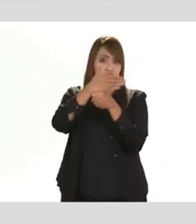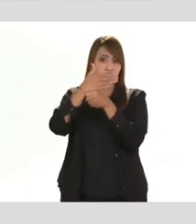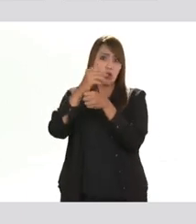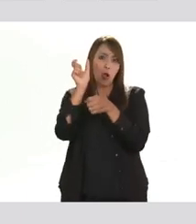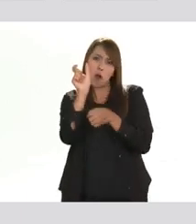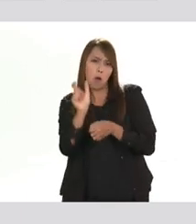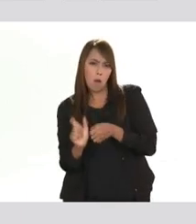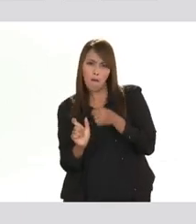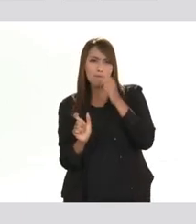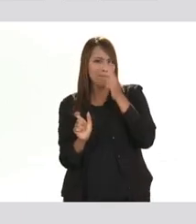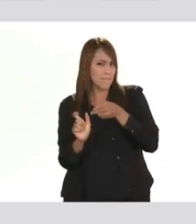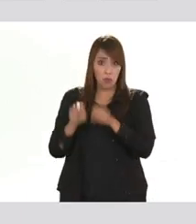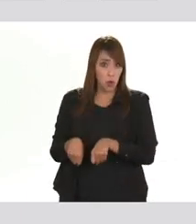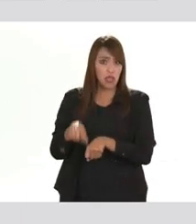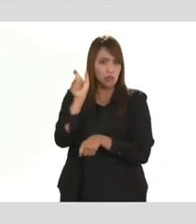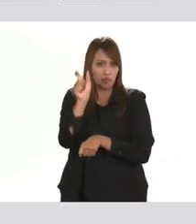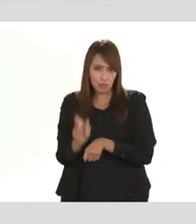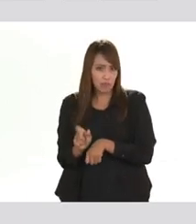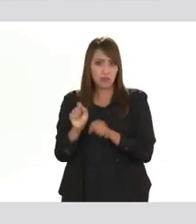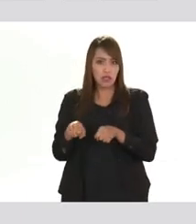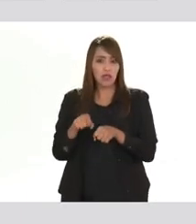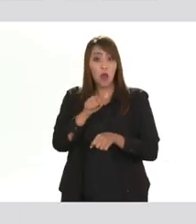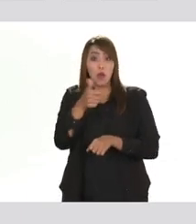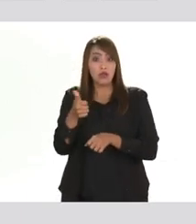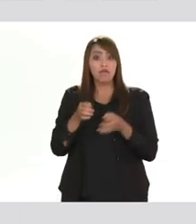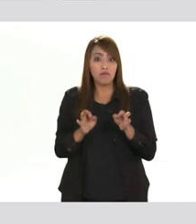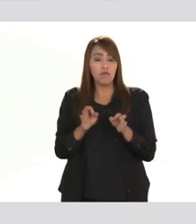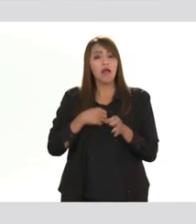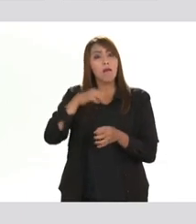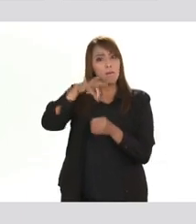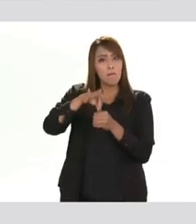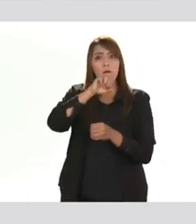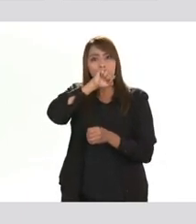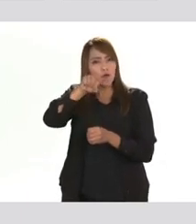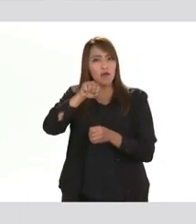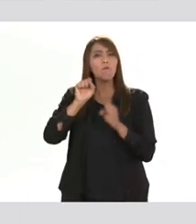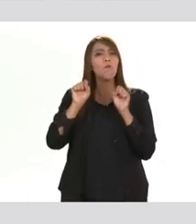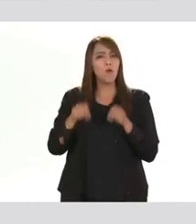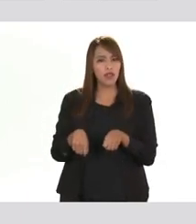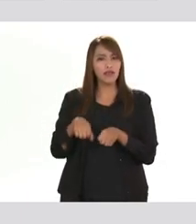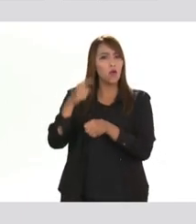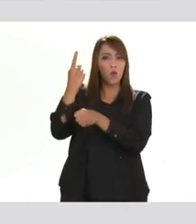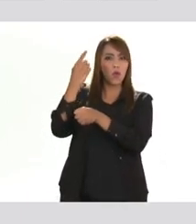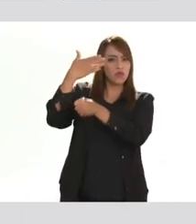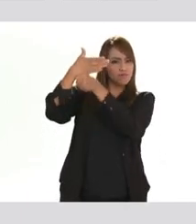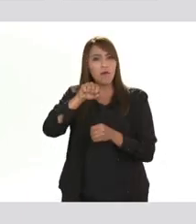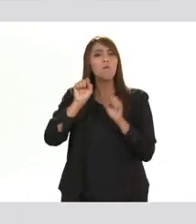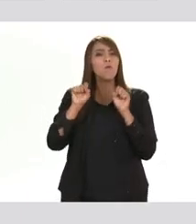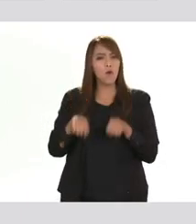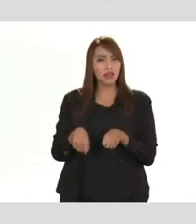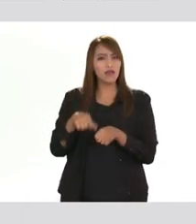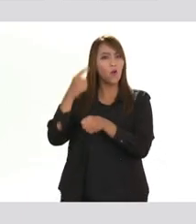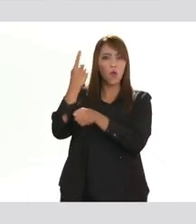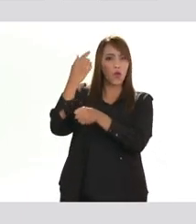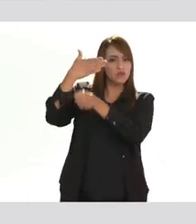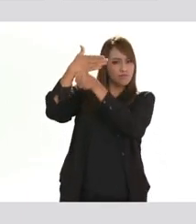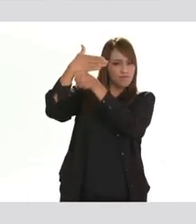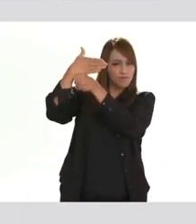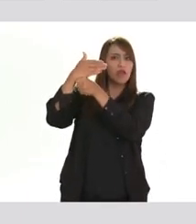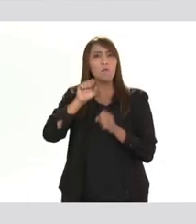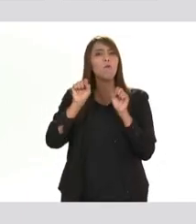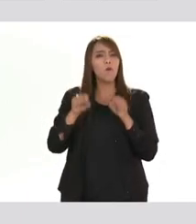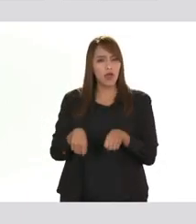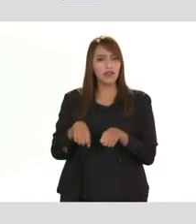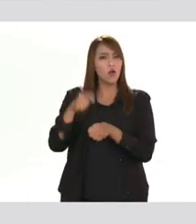partido político o coalición voto con preferencia acá se pueden marcar las candidaturas de su preferencia marcando la bandera o